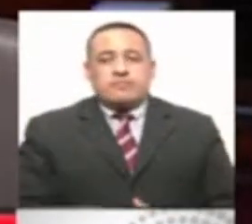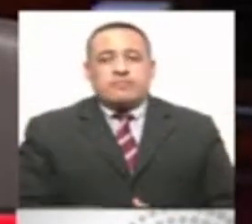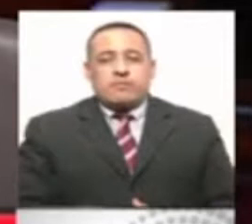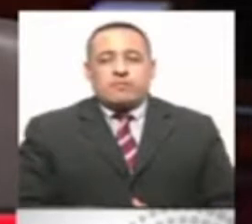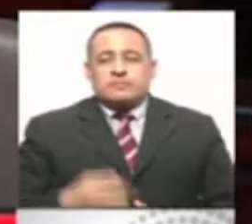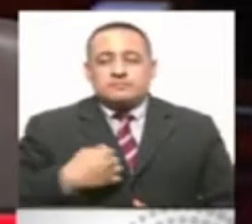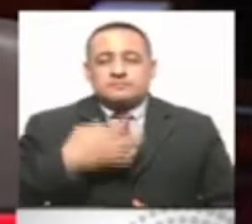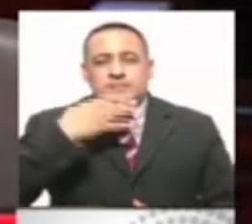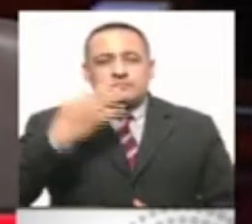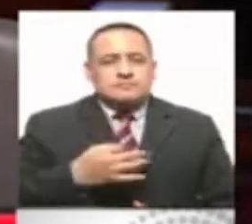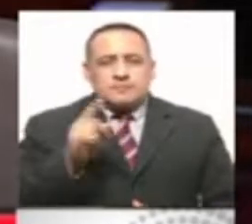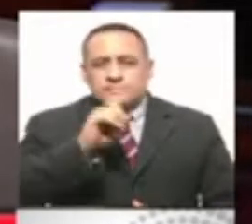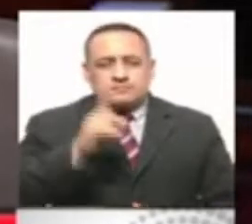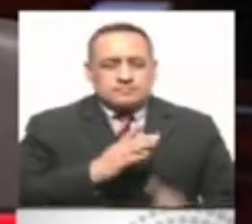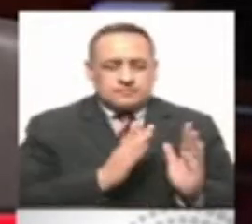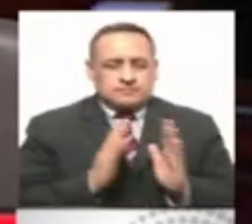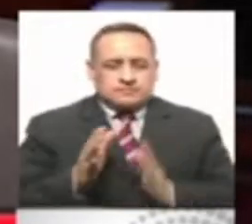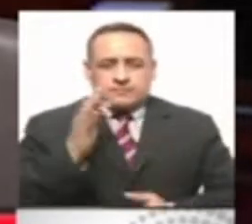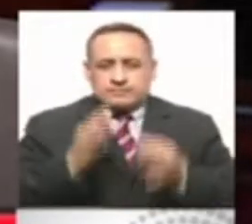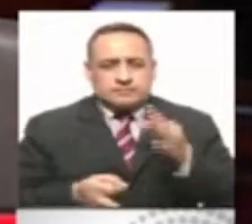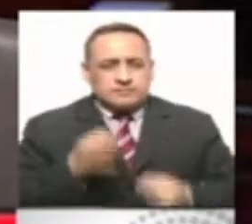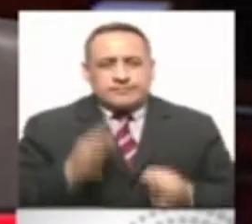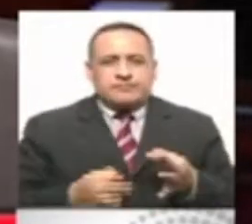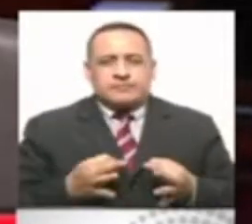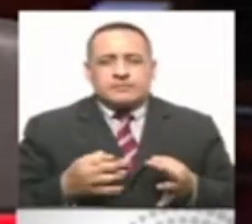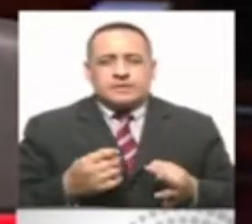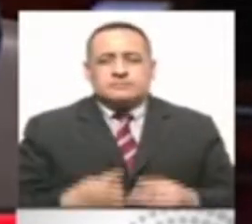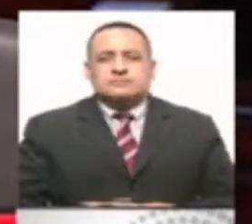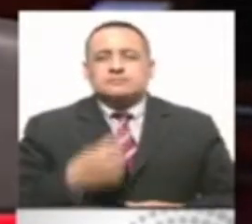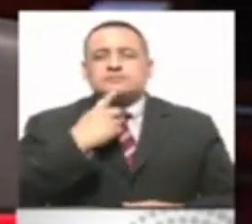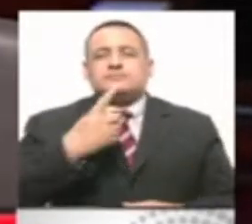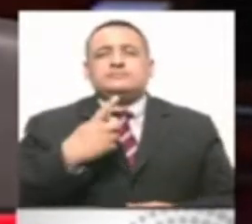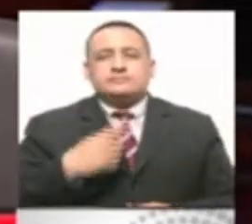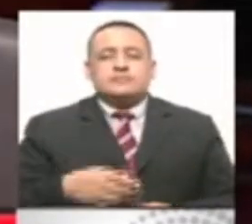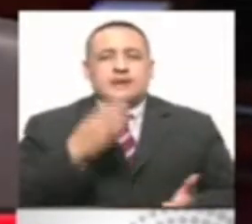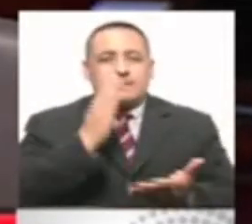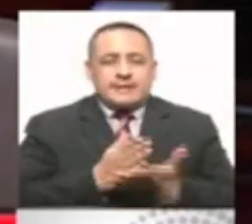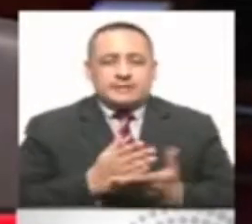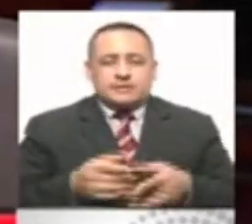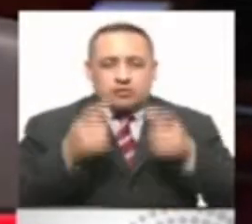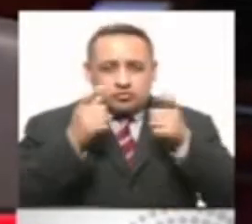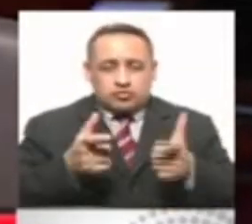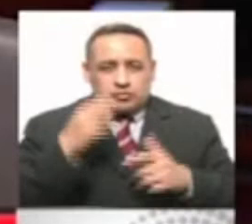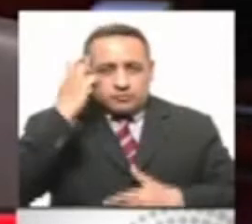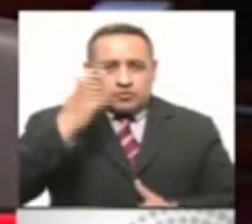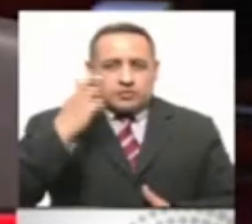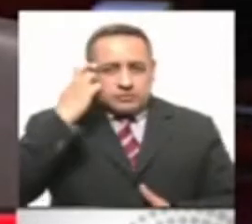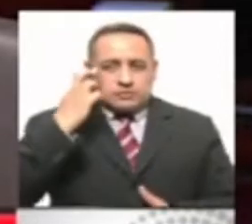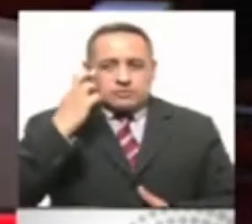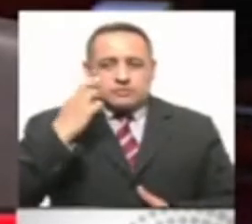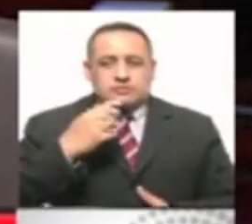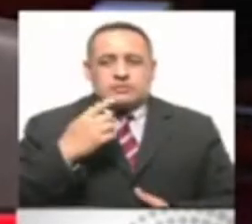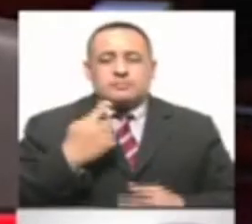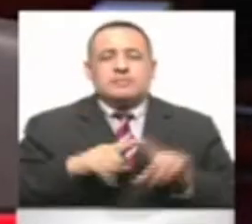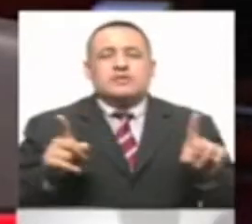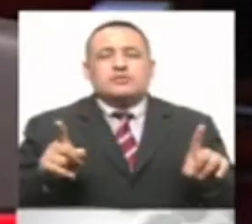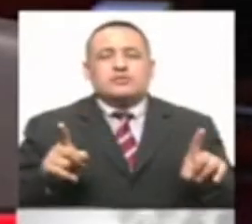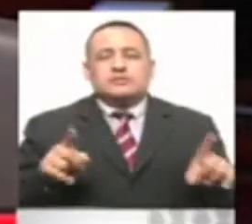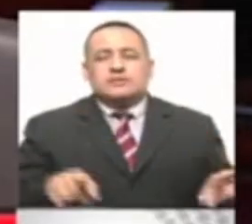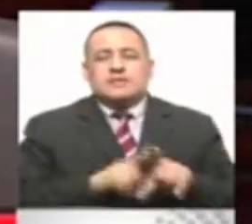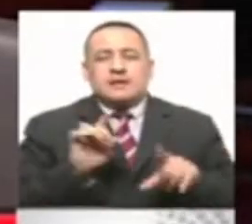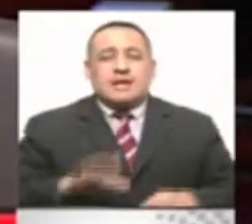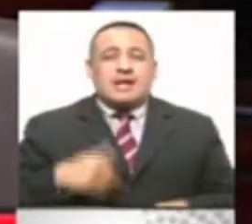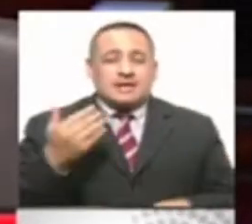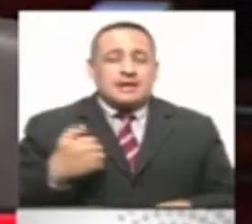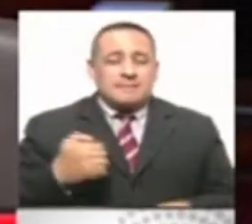es cierto que no es un proceso judicial, es parte del control político. Pero hay que